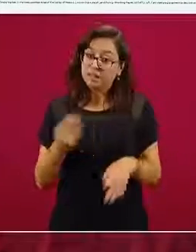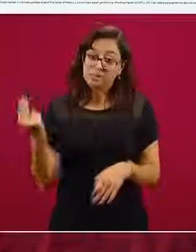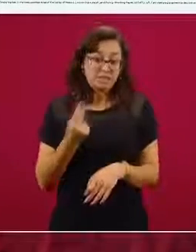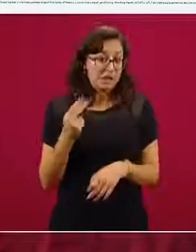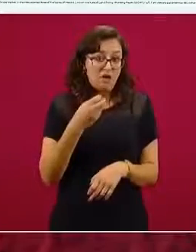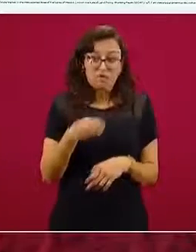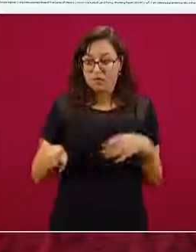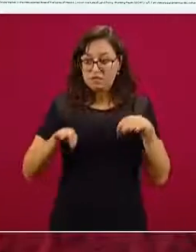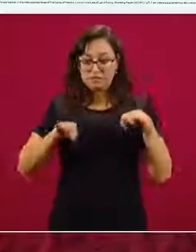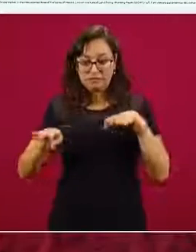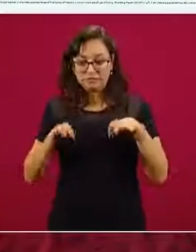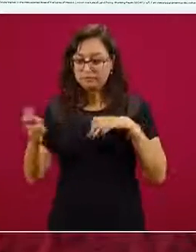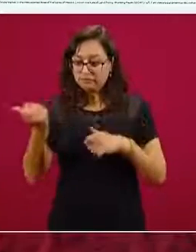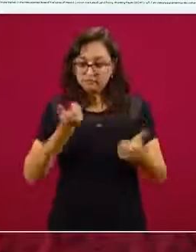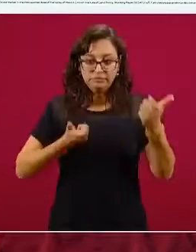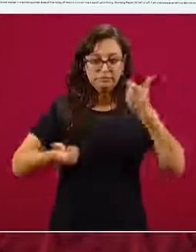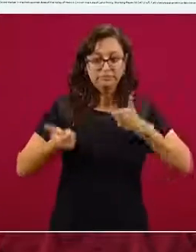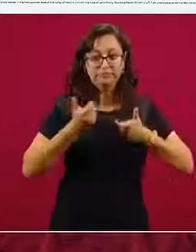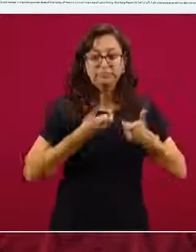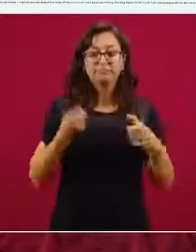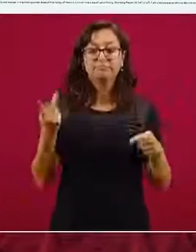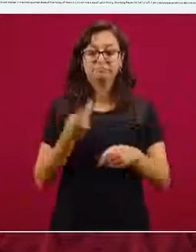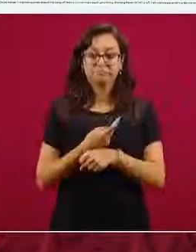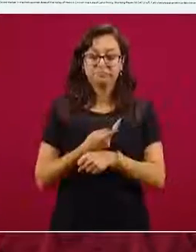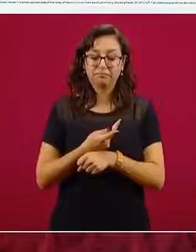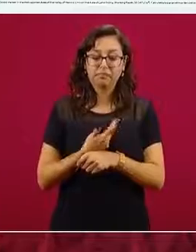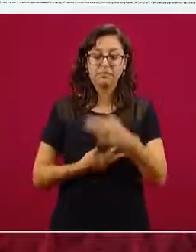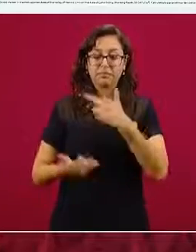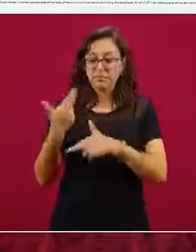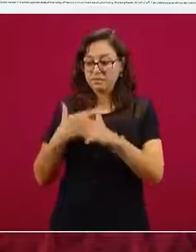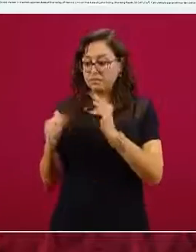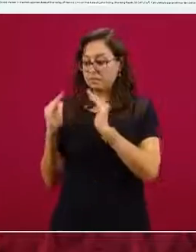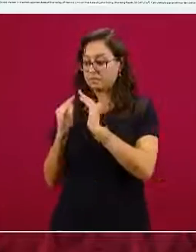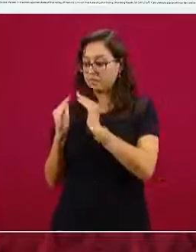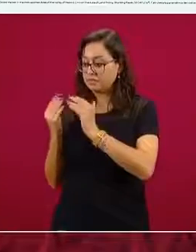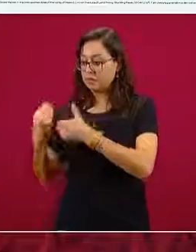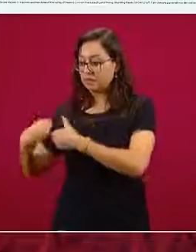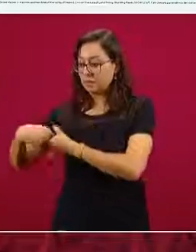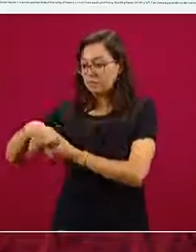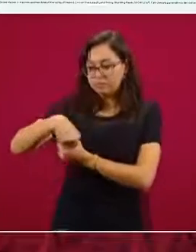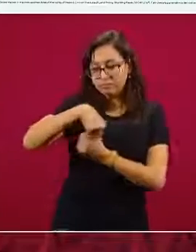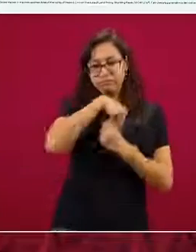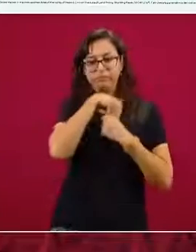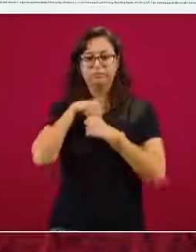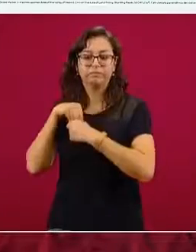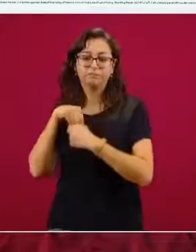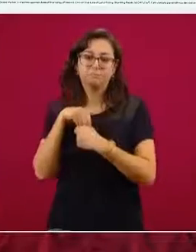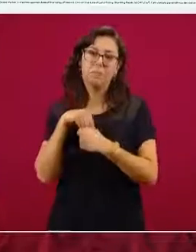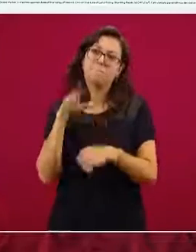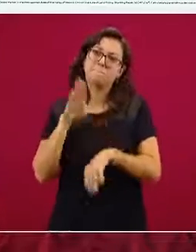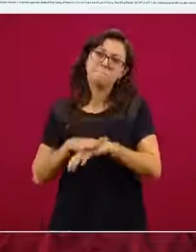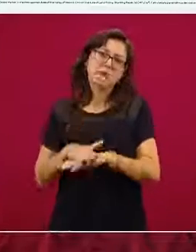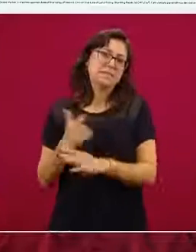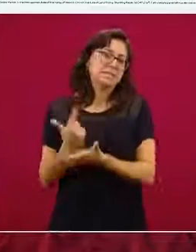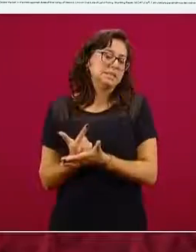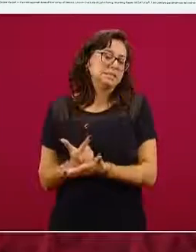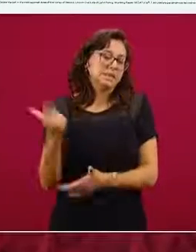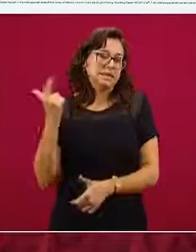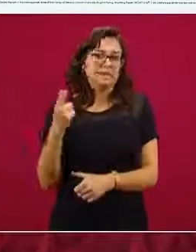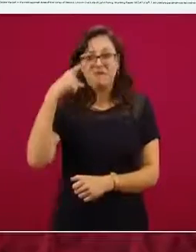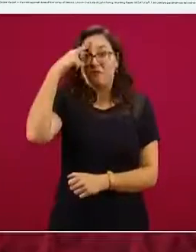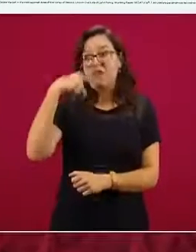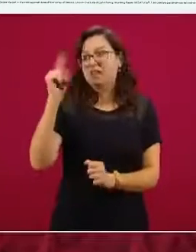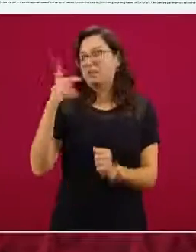subsistencia, implica que están más expuestas y cuando regresan al núcleo familiar hay una mayor vulnerabilidad de todo el núcleo